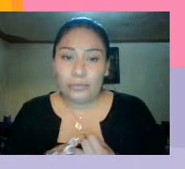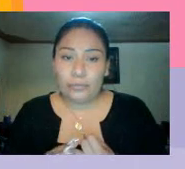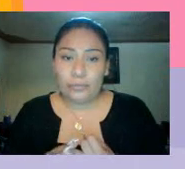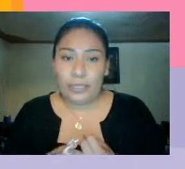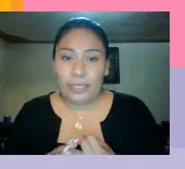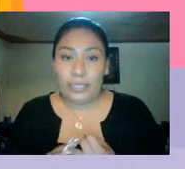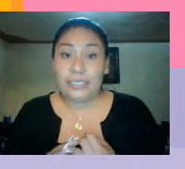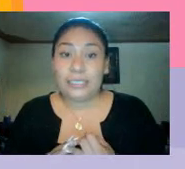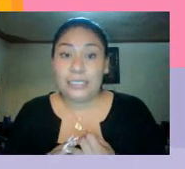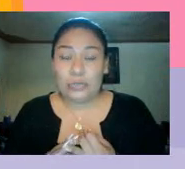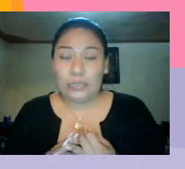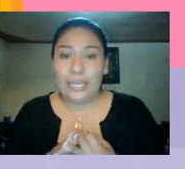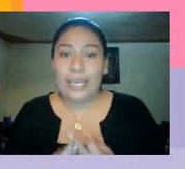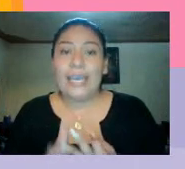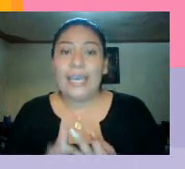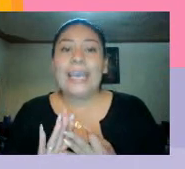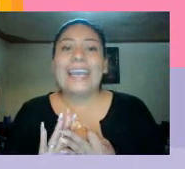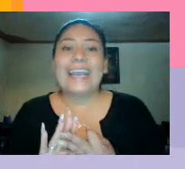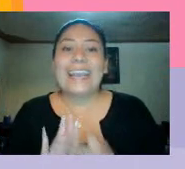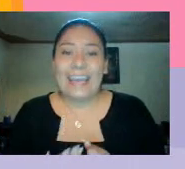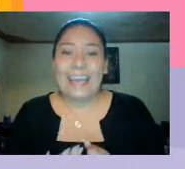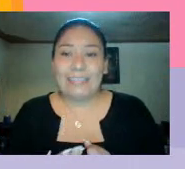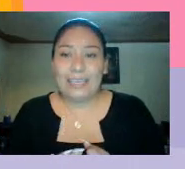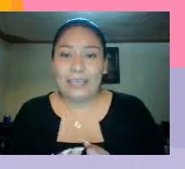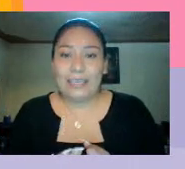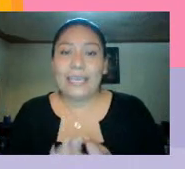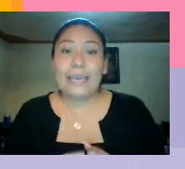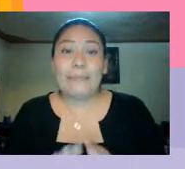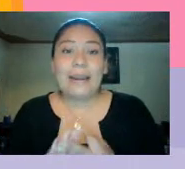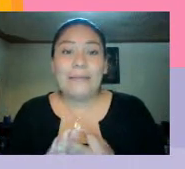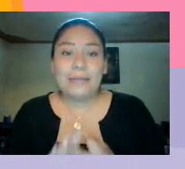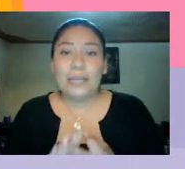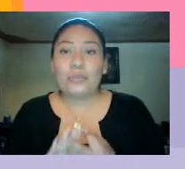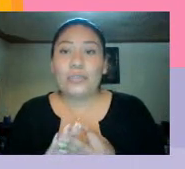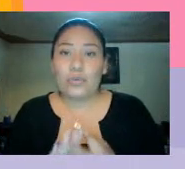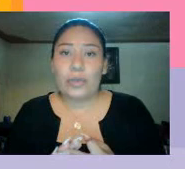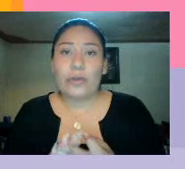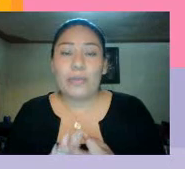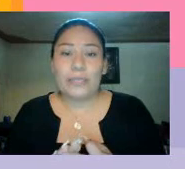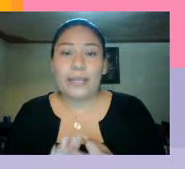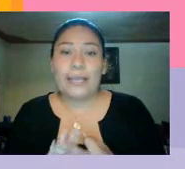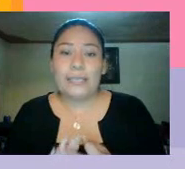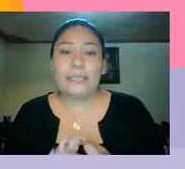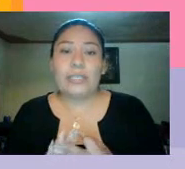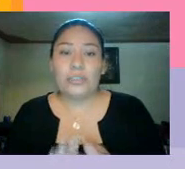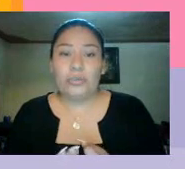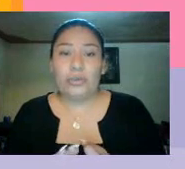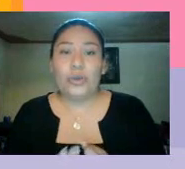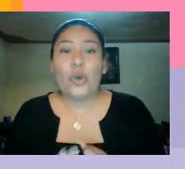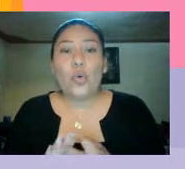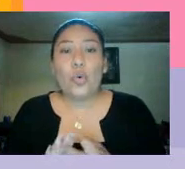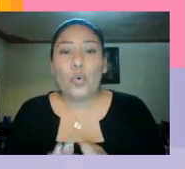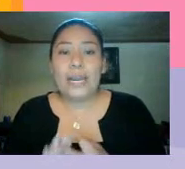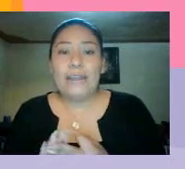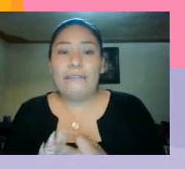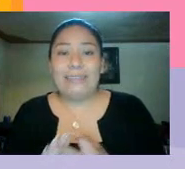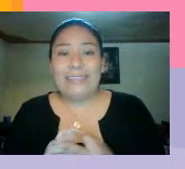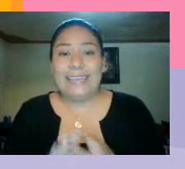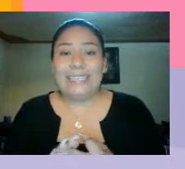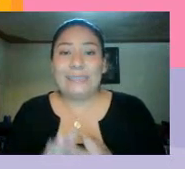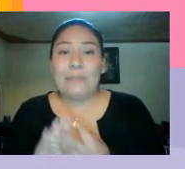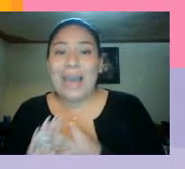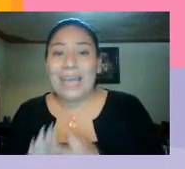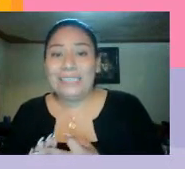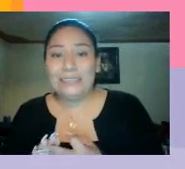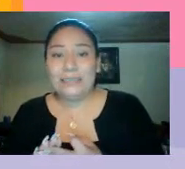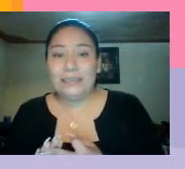listo. Inciso C, grande. ¿Qué palabrita nos ayuda a completar esa oración? Un